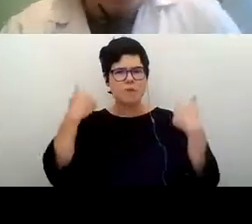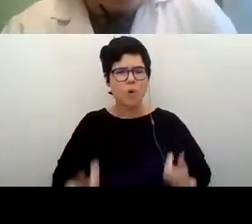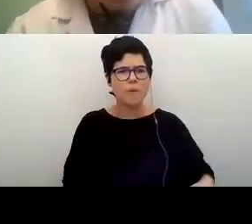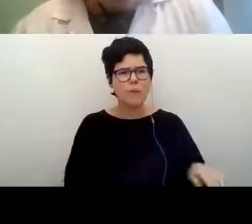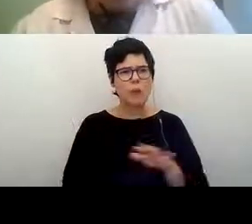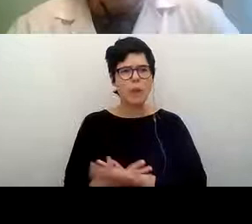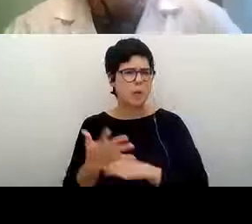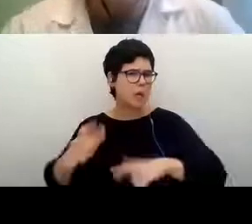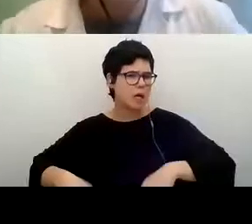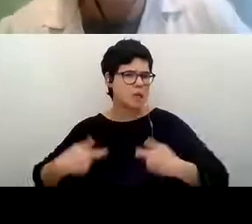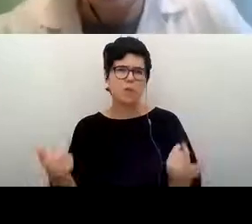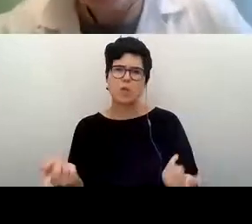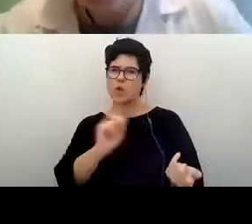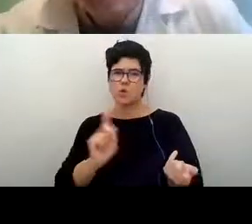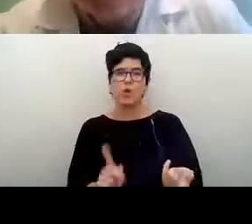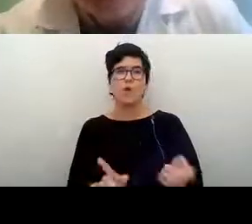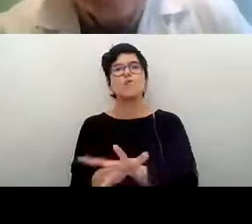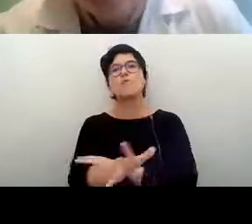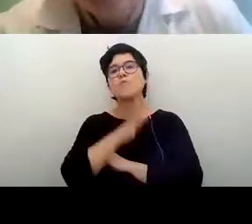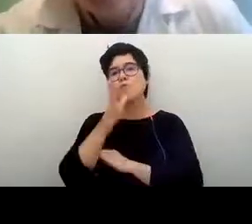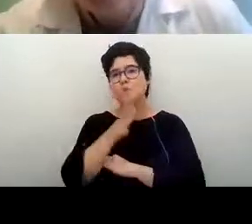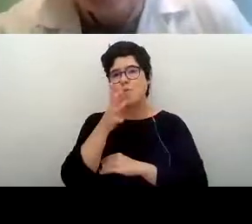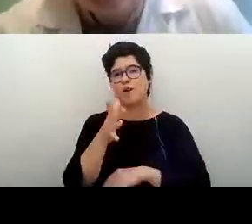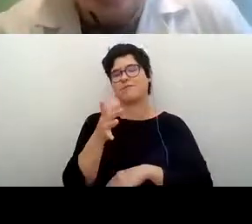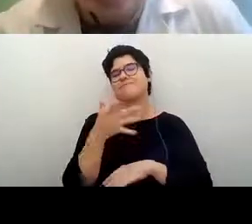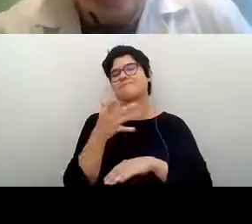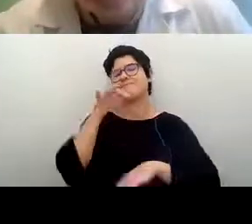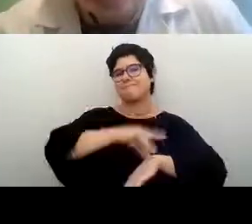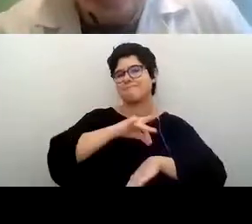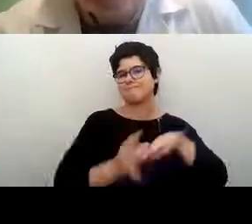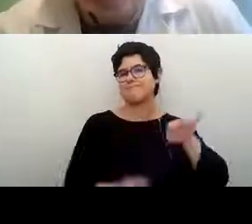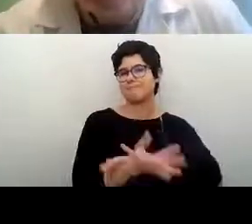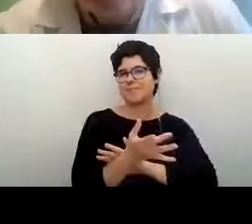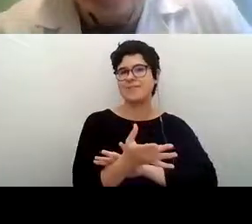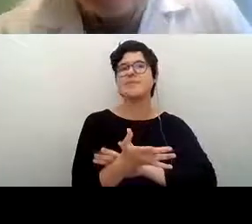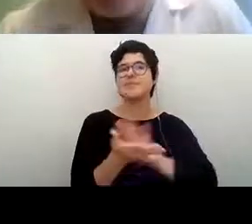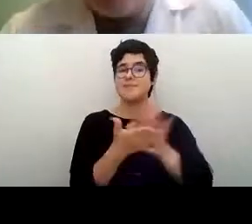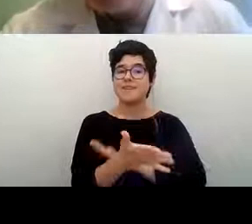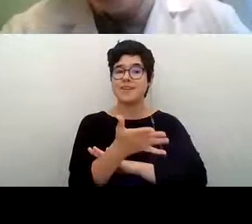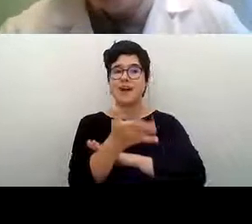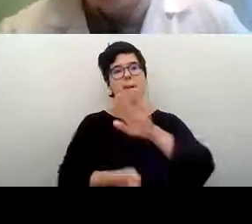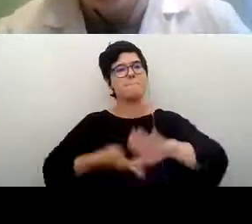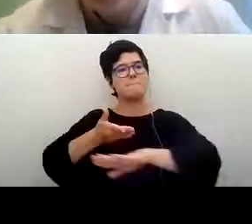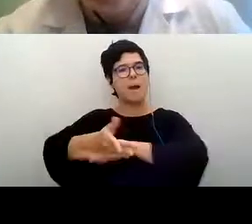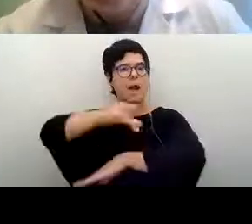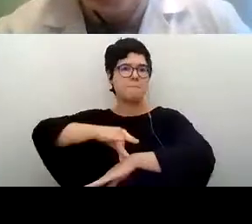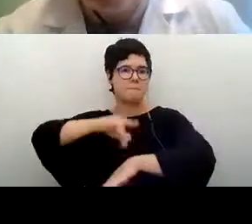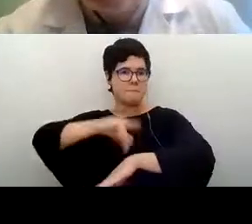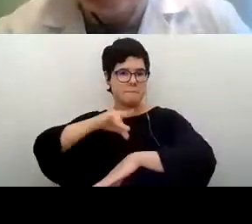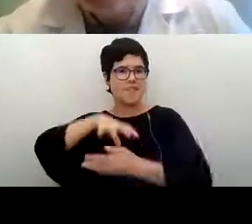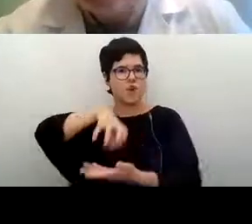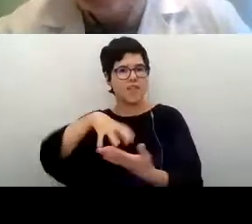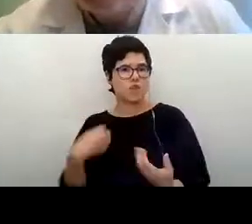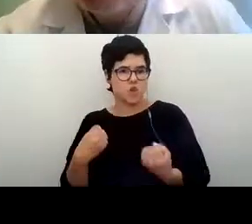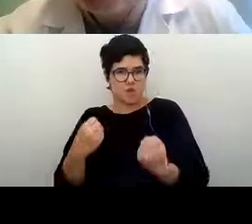pues es eso, son las causas de astenia patológica, que son las que requerirían una visita con nosotros, con en los centros de salud,